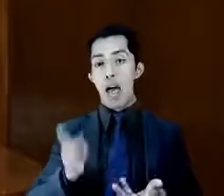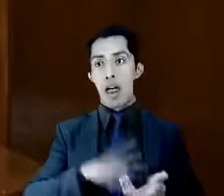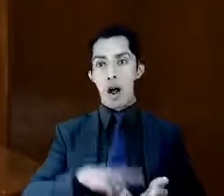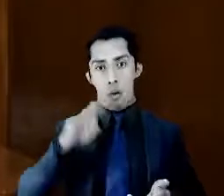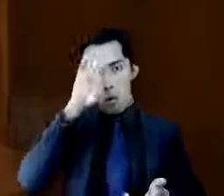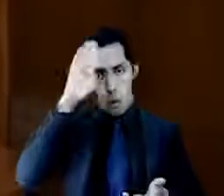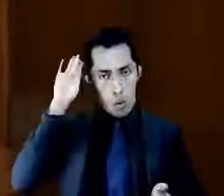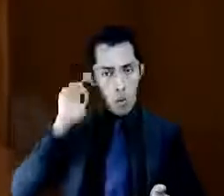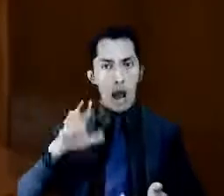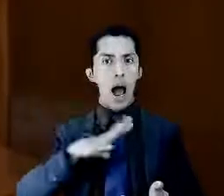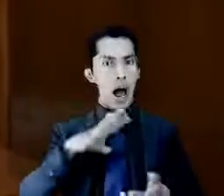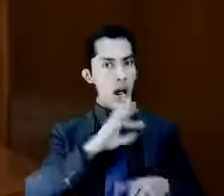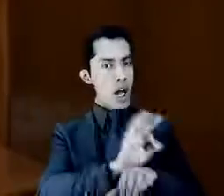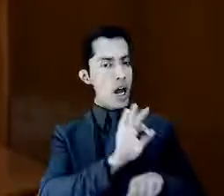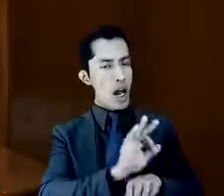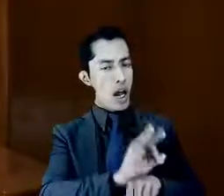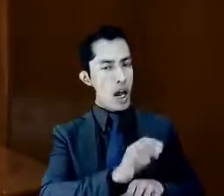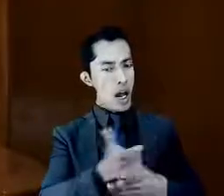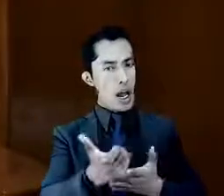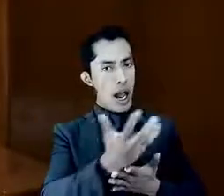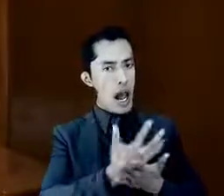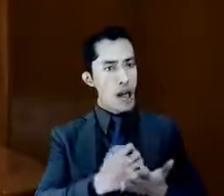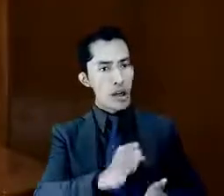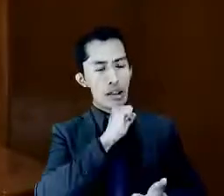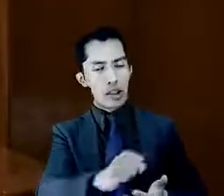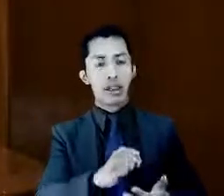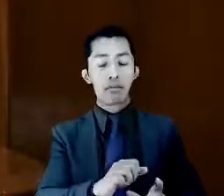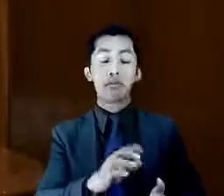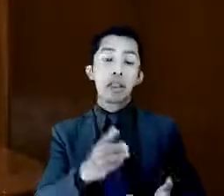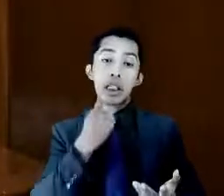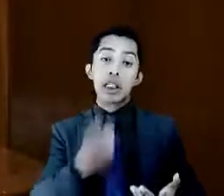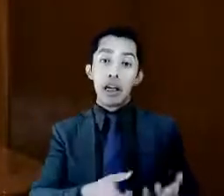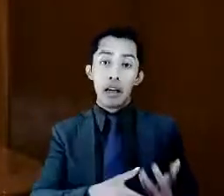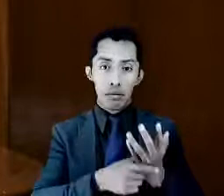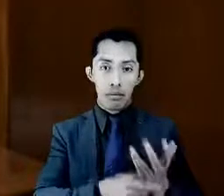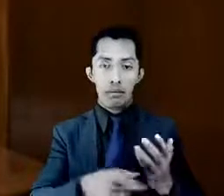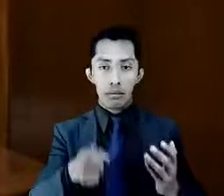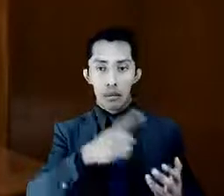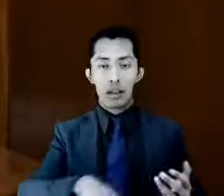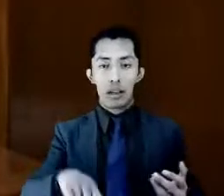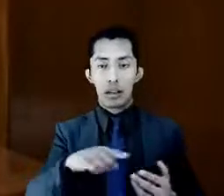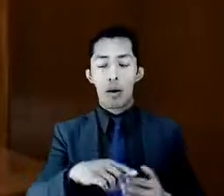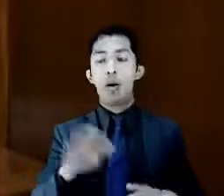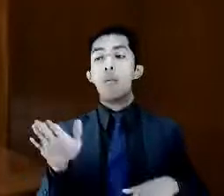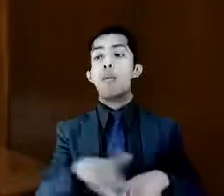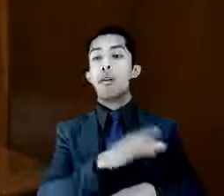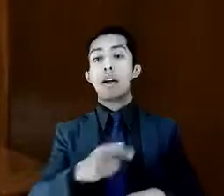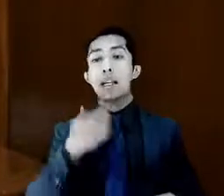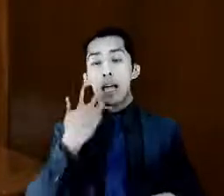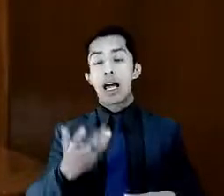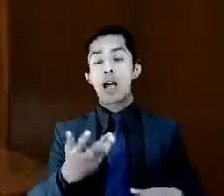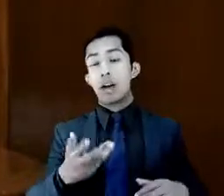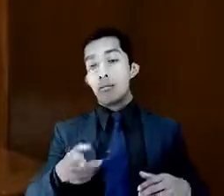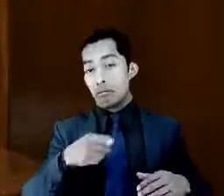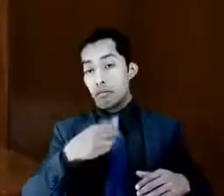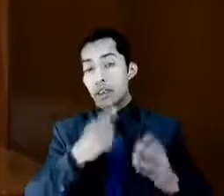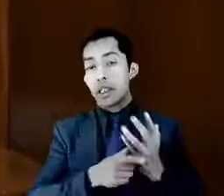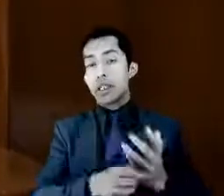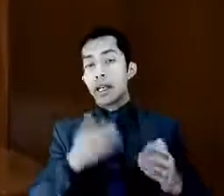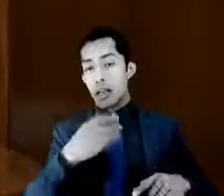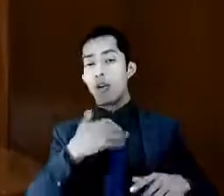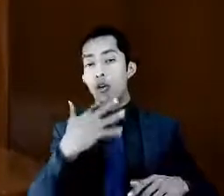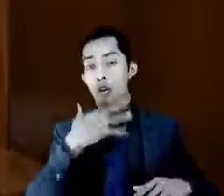de privilegios, que la asignación de dichas remuneraciones en aras de combatir la corrupción